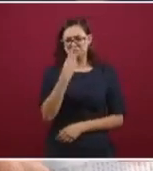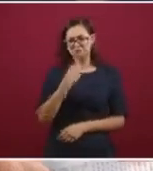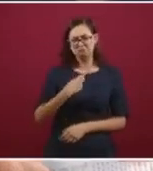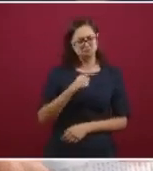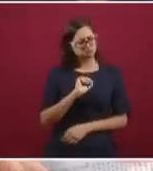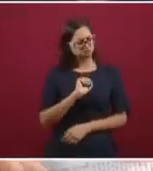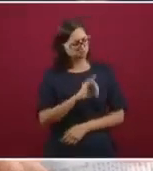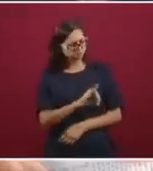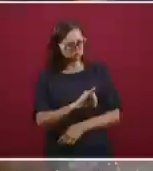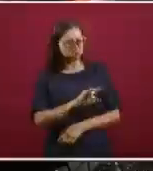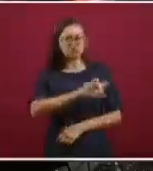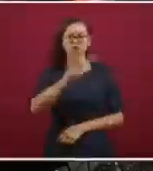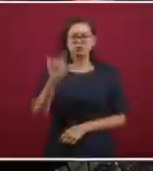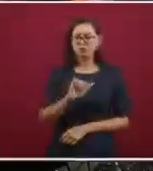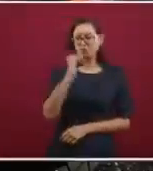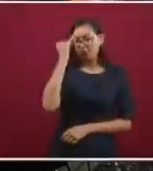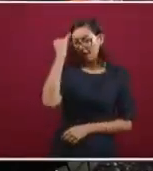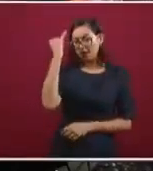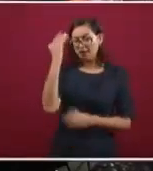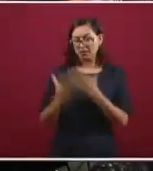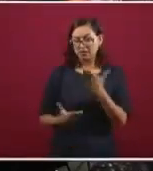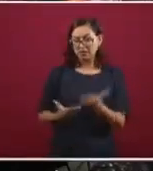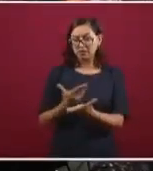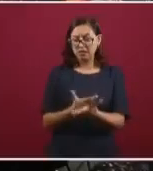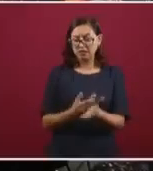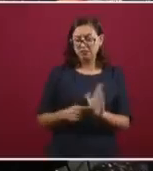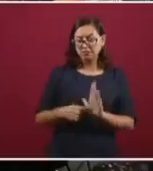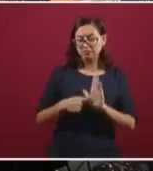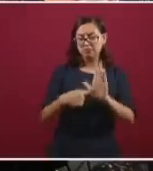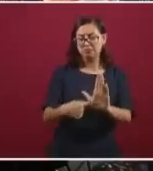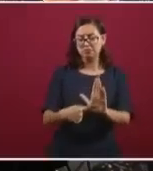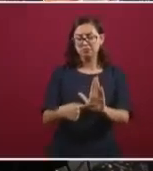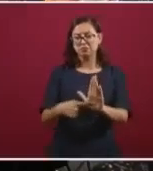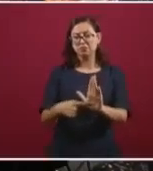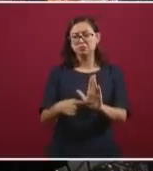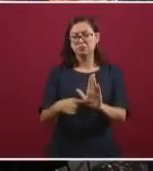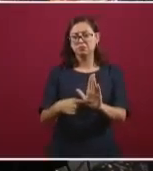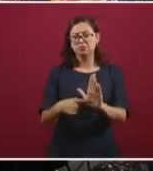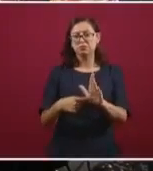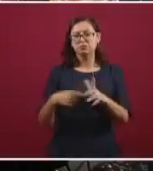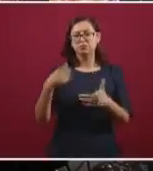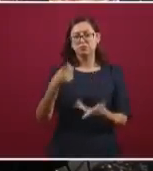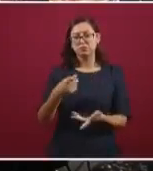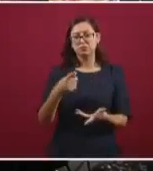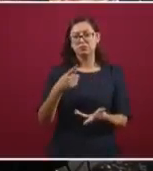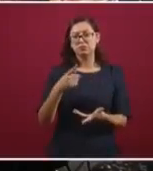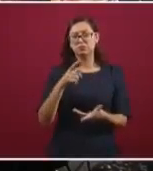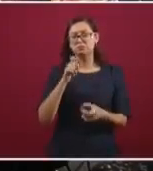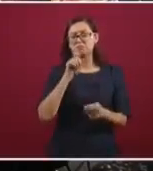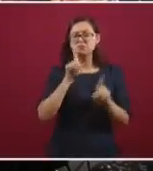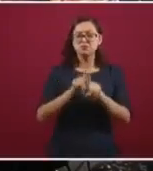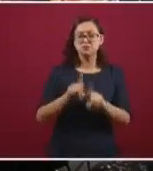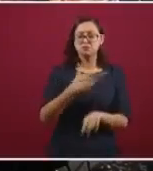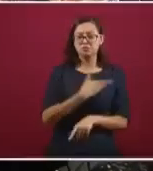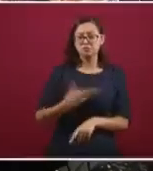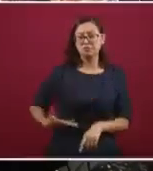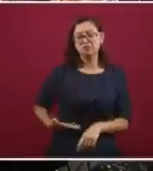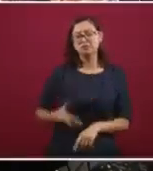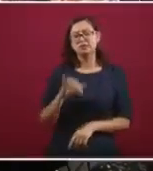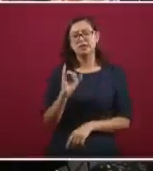la presentación de esta iniciativa Spotlight, y le pregunté a la doctora Nadine Gasma, presidenta del IN